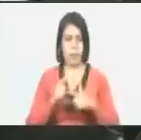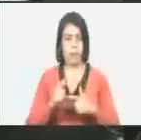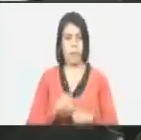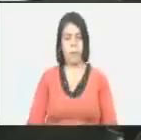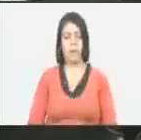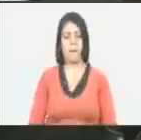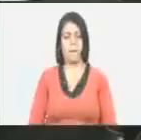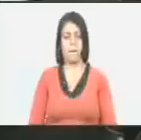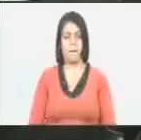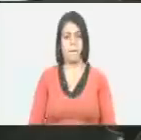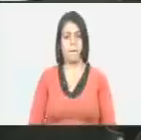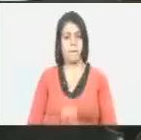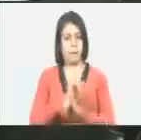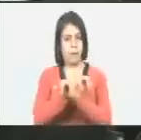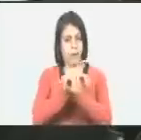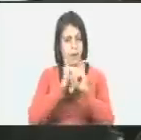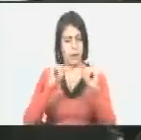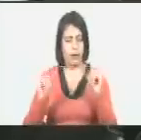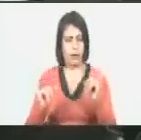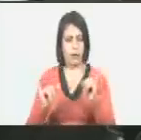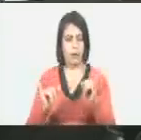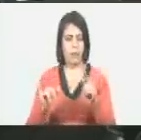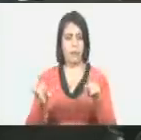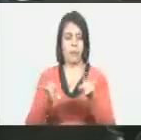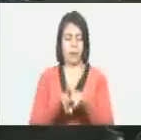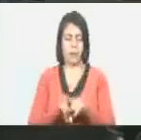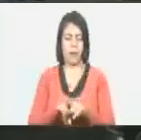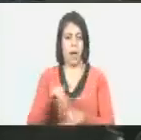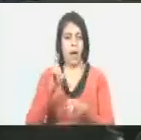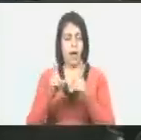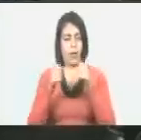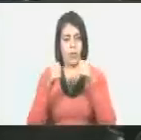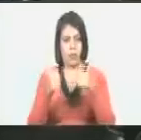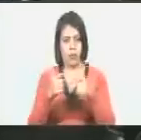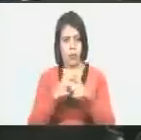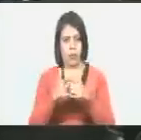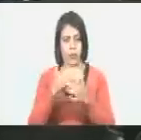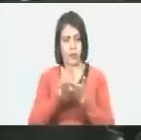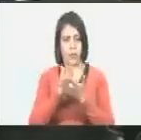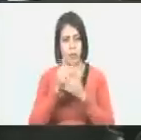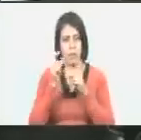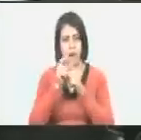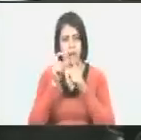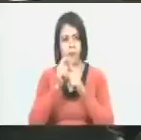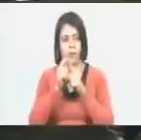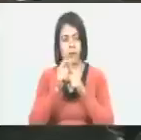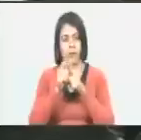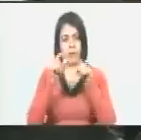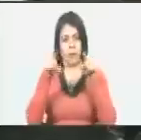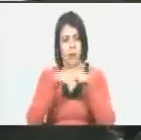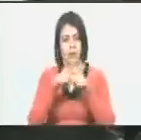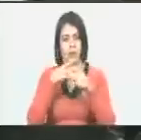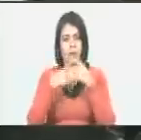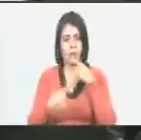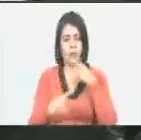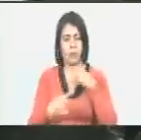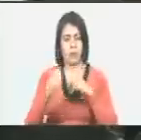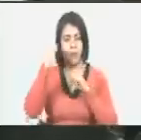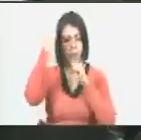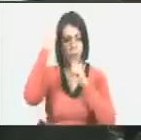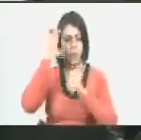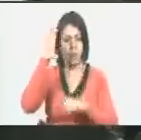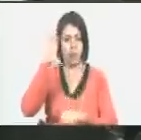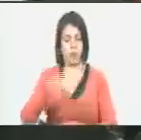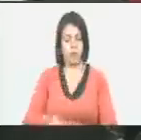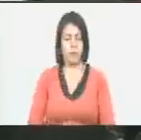para terminar, como él comienza siempre sus palabras, aquí lo decimos: ¡que viva la